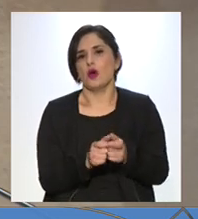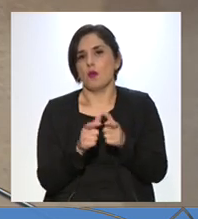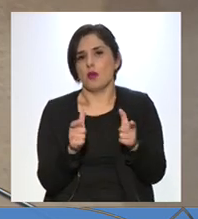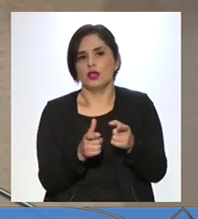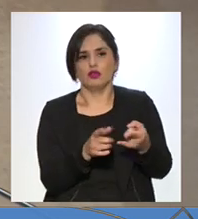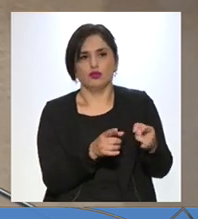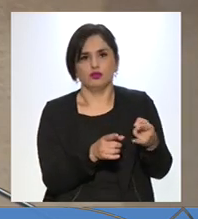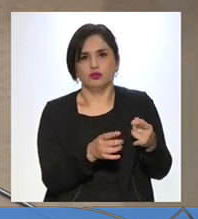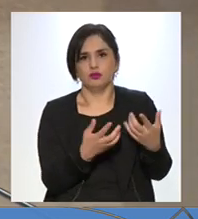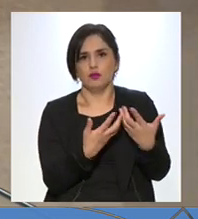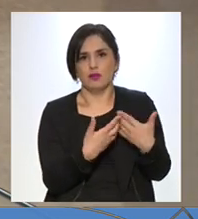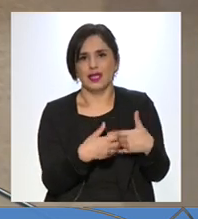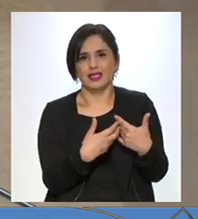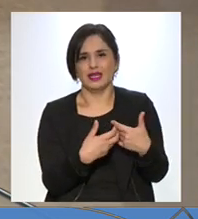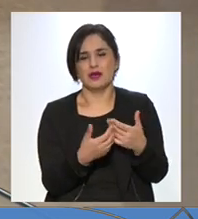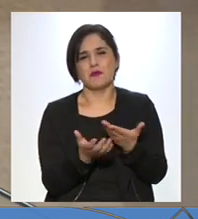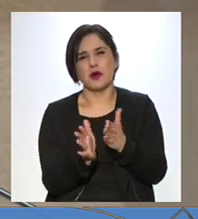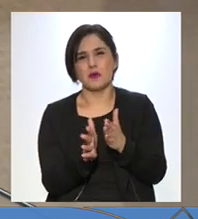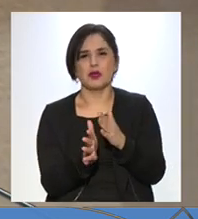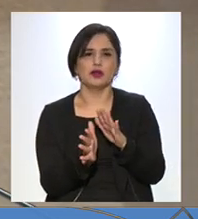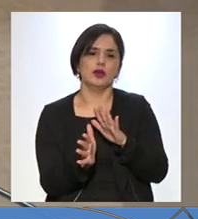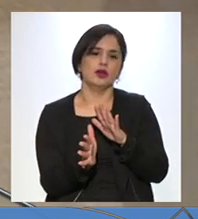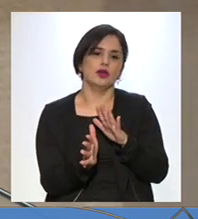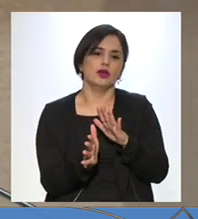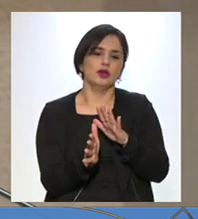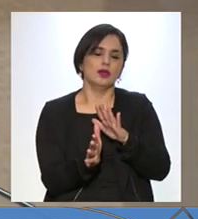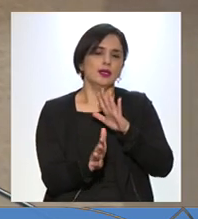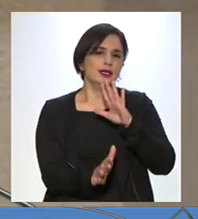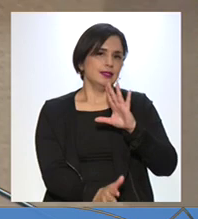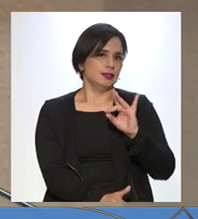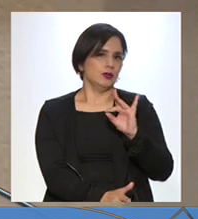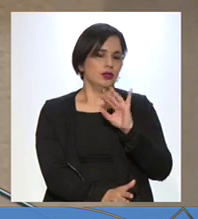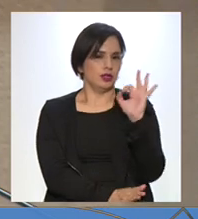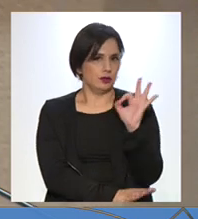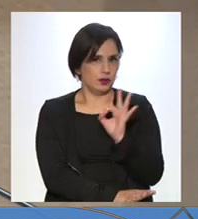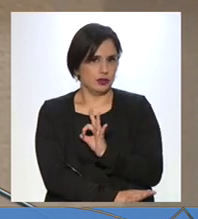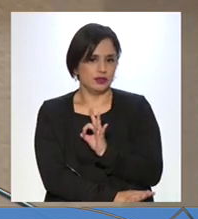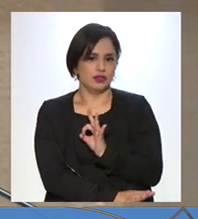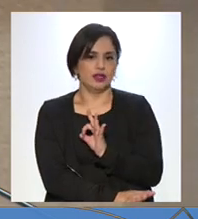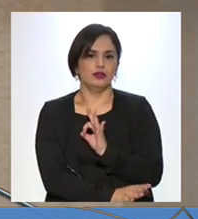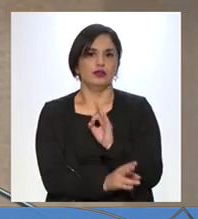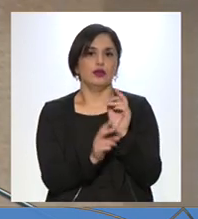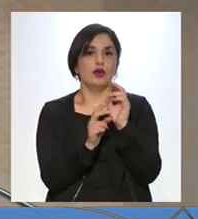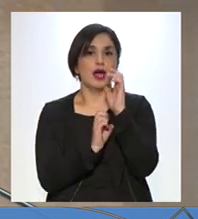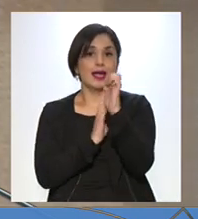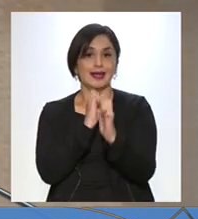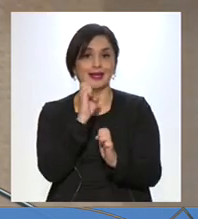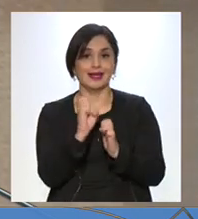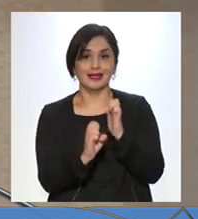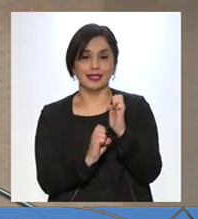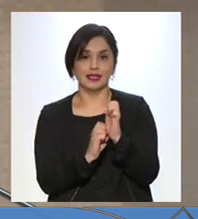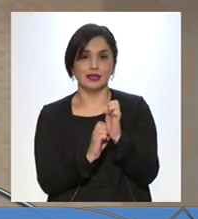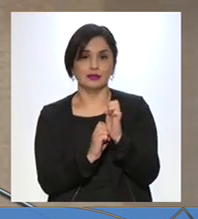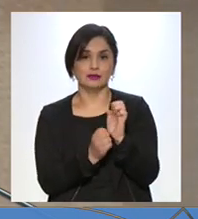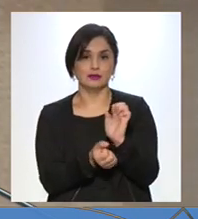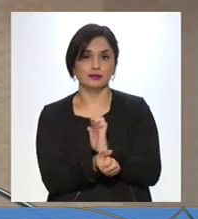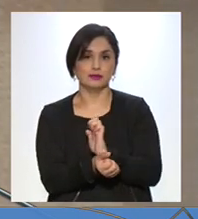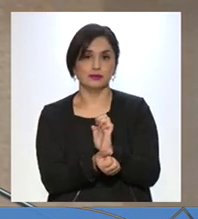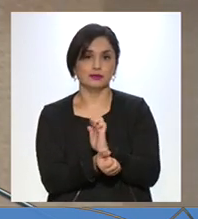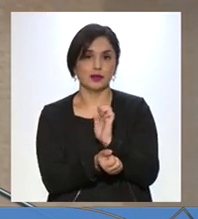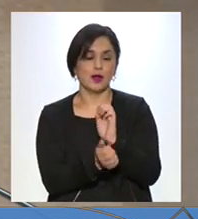que rozó el 50%. El favorable comportamiento de proyectos ligados a energías renovables y una muy baja base de